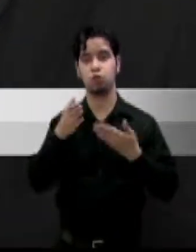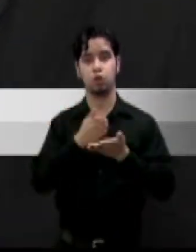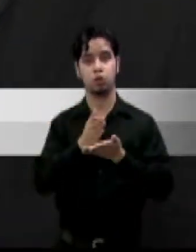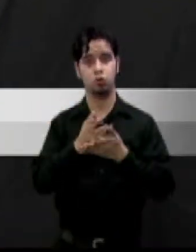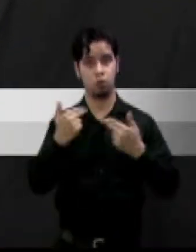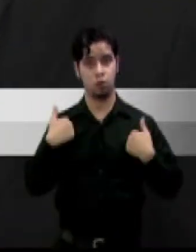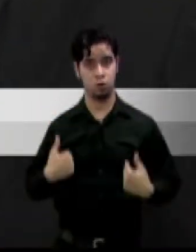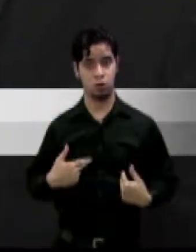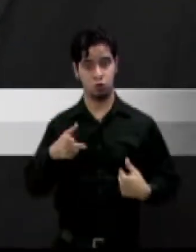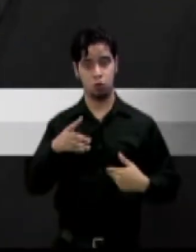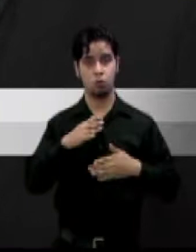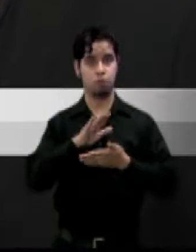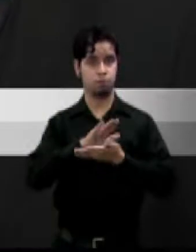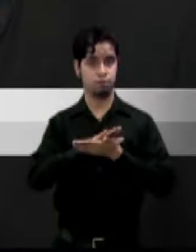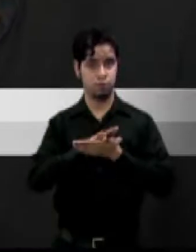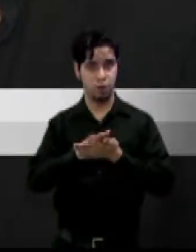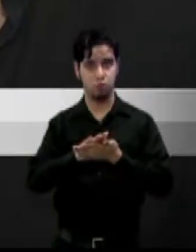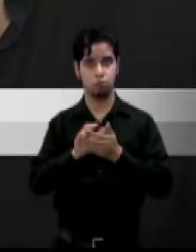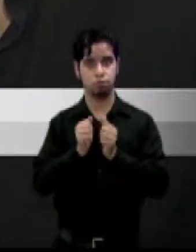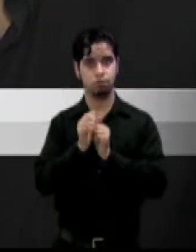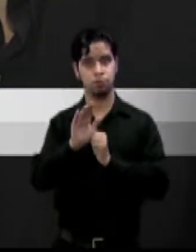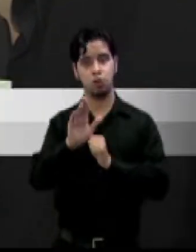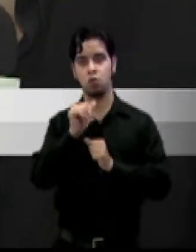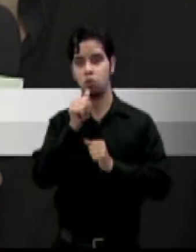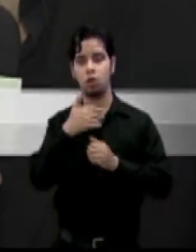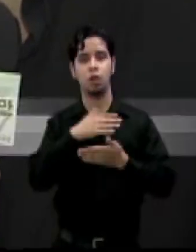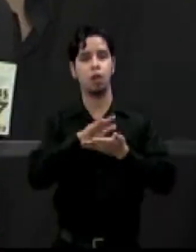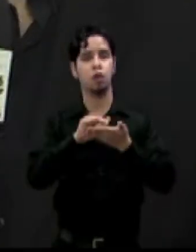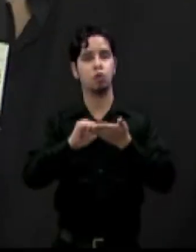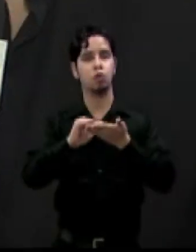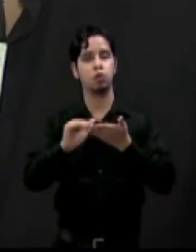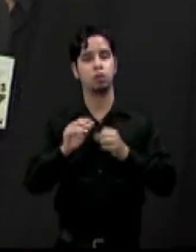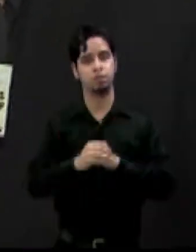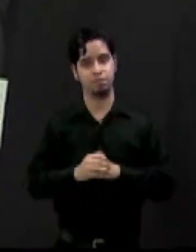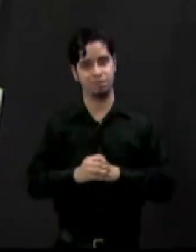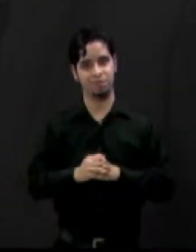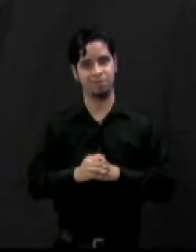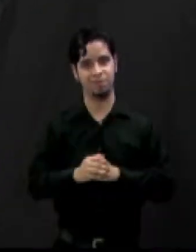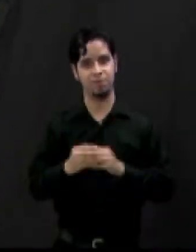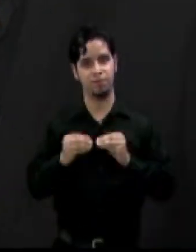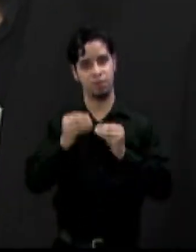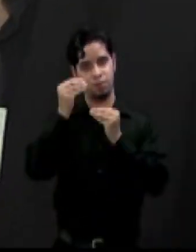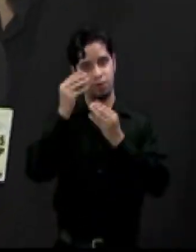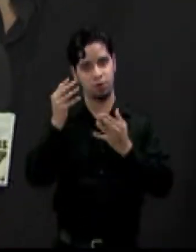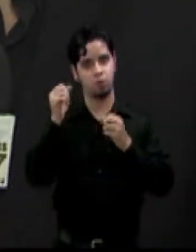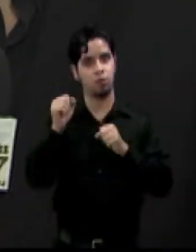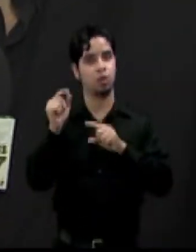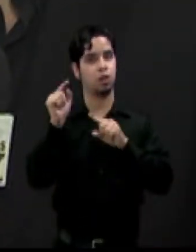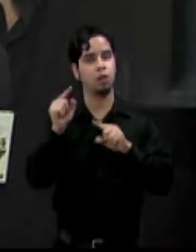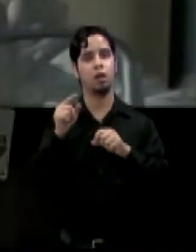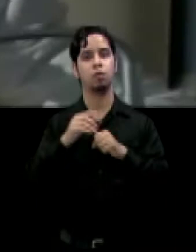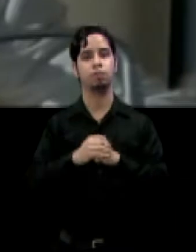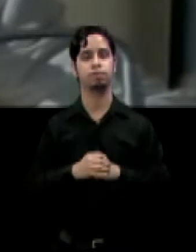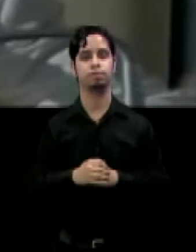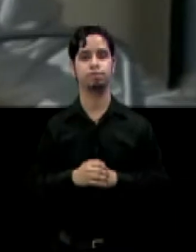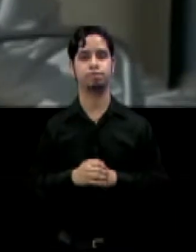usted el bienestar, y no tiene excusa entonces para poder informarse de los mismos. Sin más detalles, seguimos con los compañeros allá en los estudios.